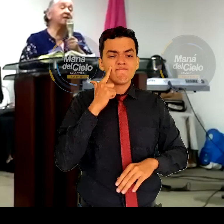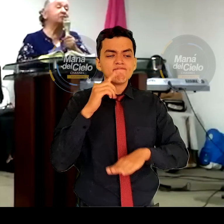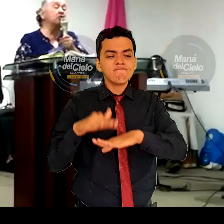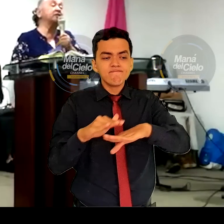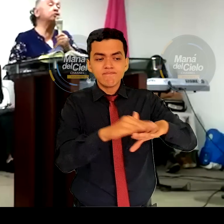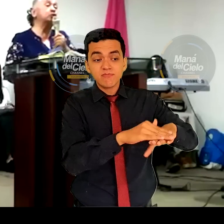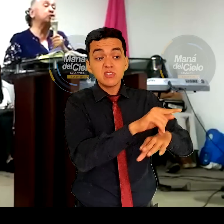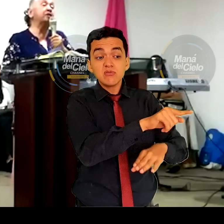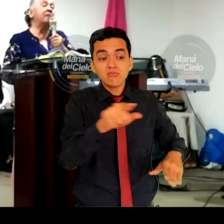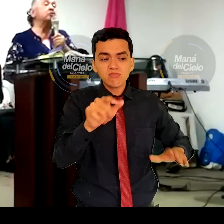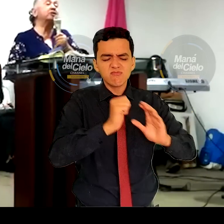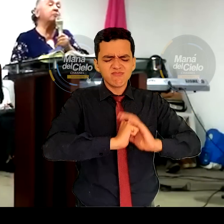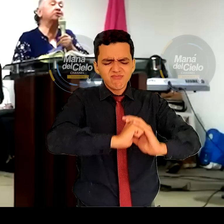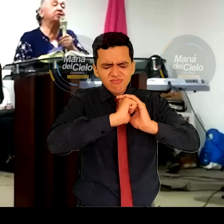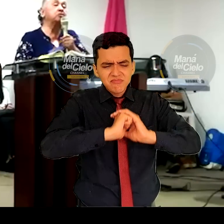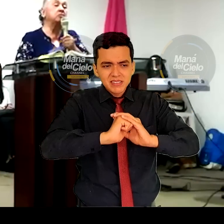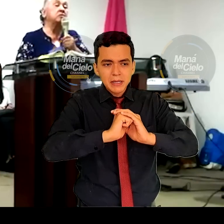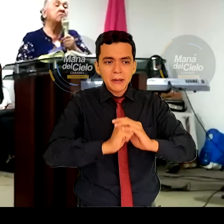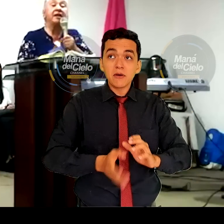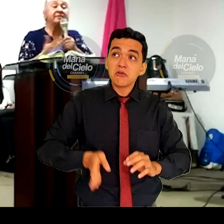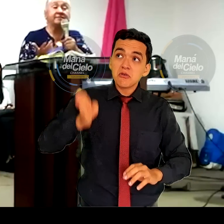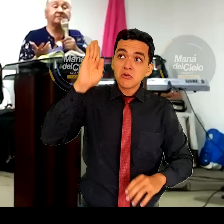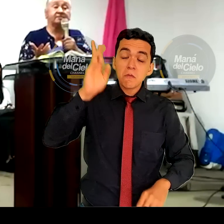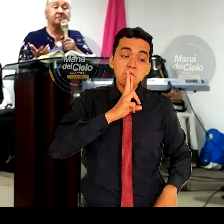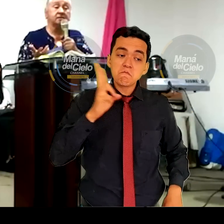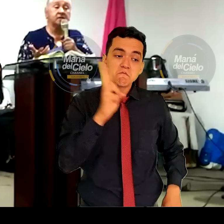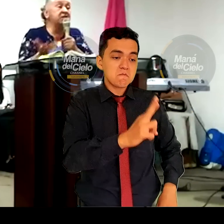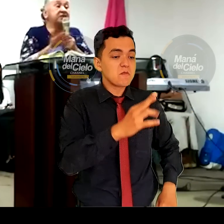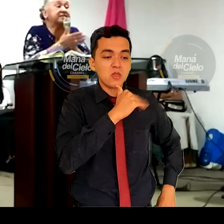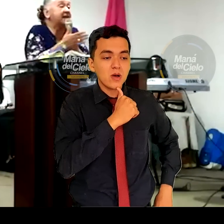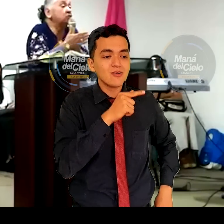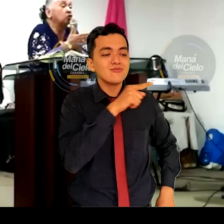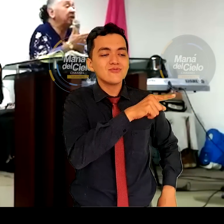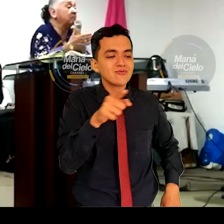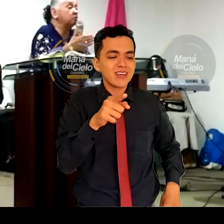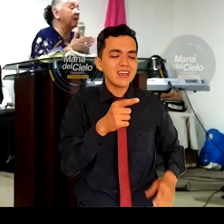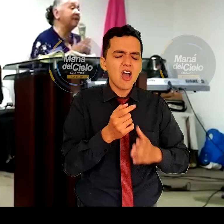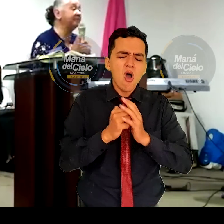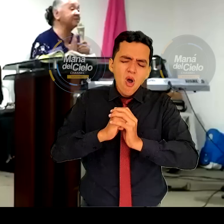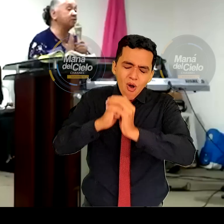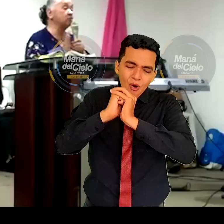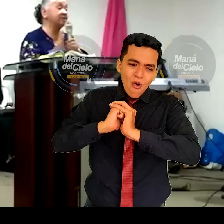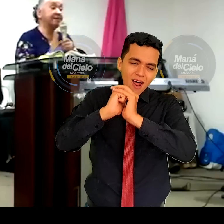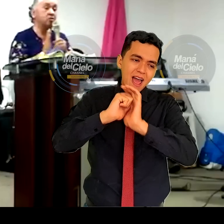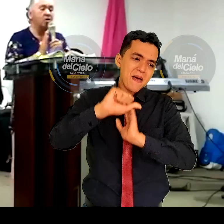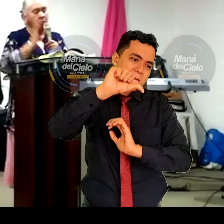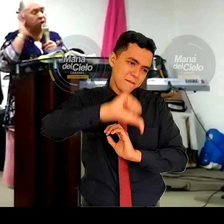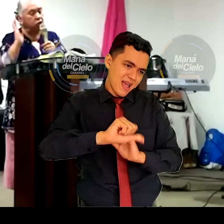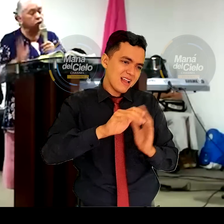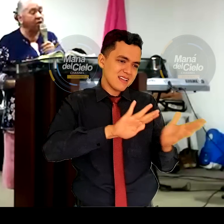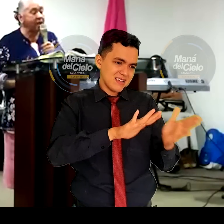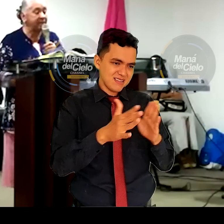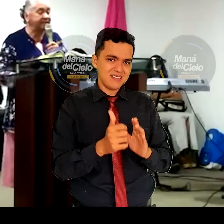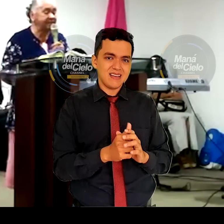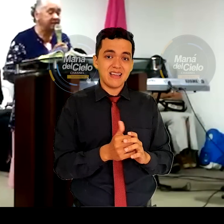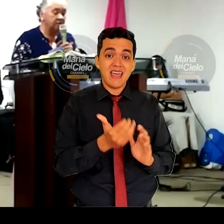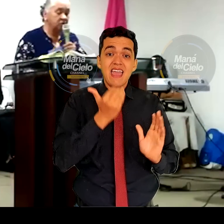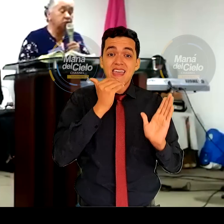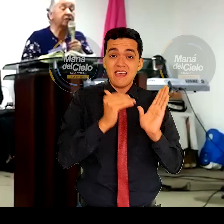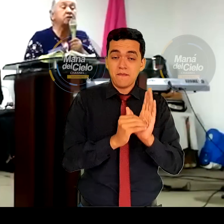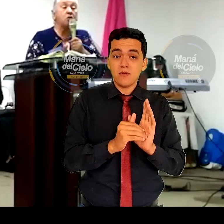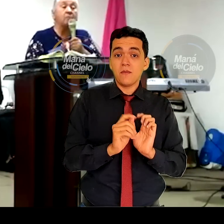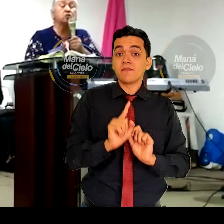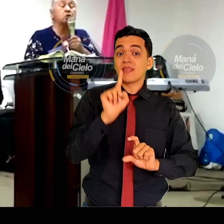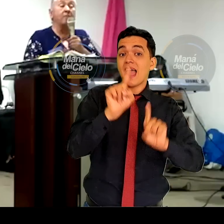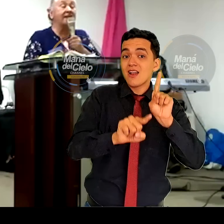cuántas oraciones nosotros, hermanos, hemos hecho mal hechas? Y quizás no tenemos mala intención de hacerlo, porque no todas las veces